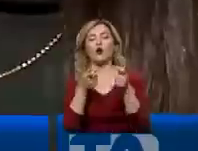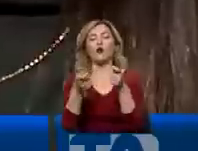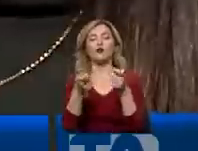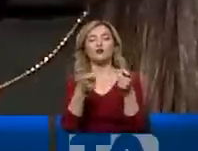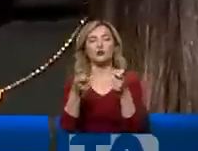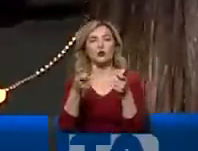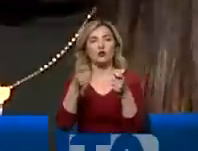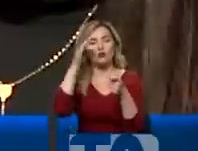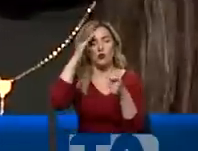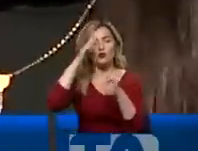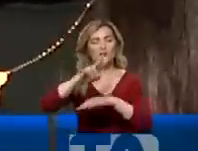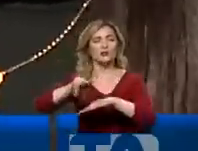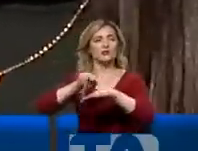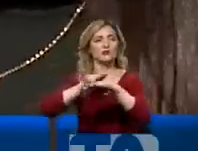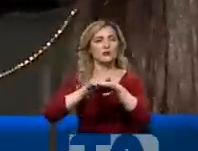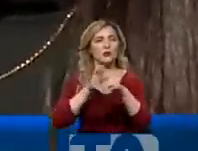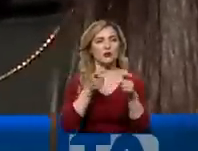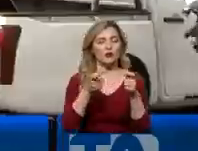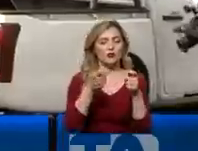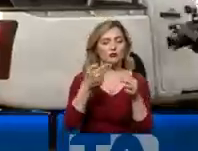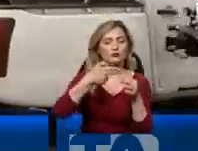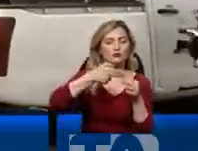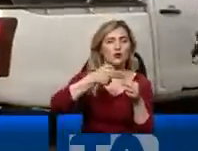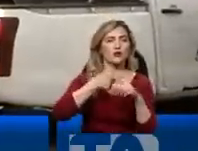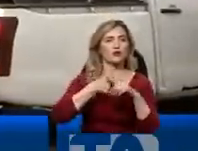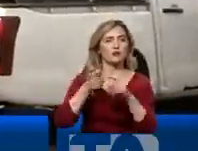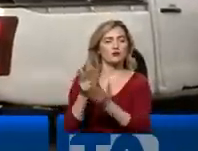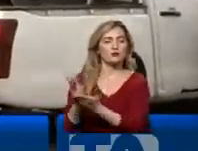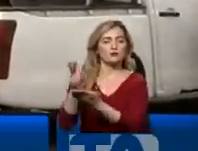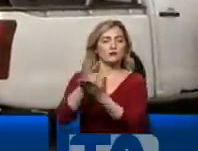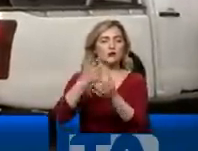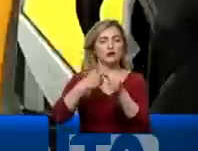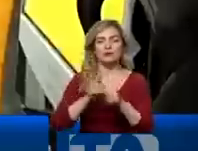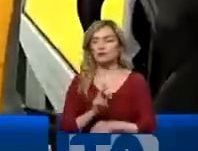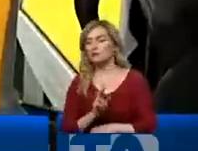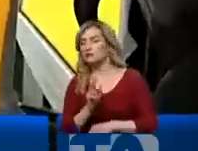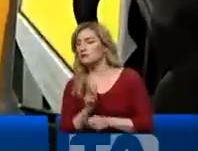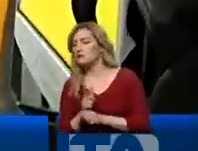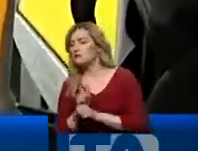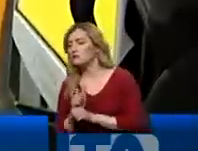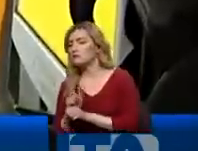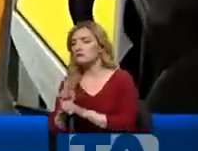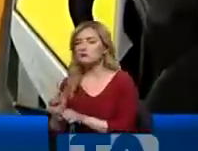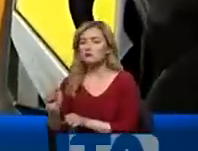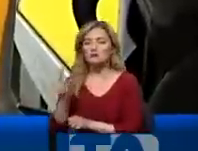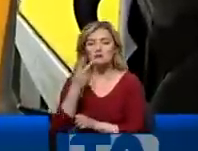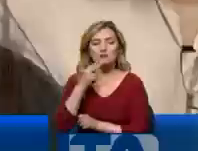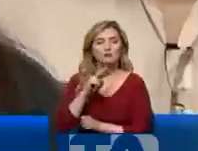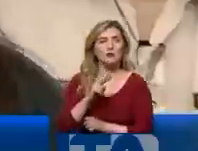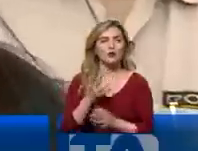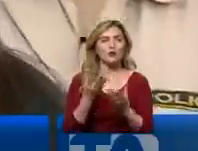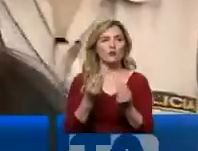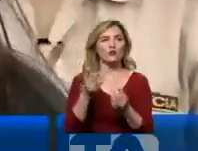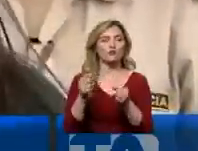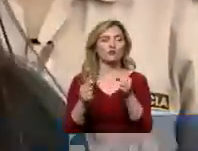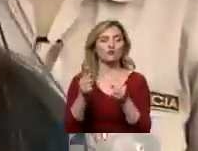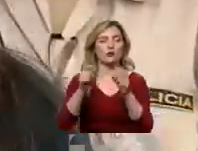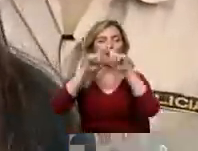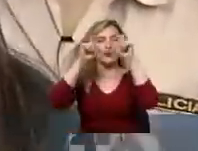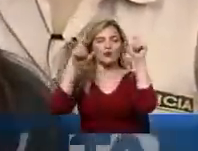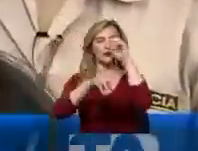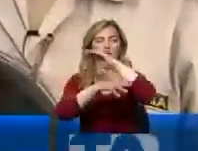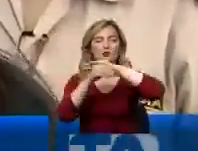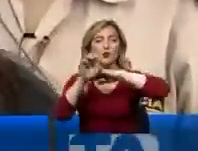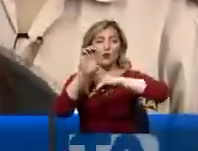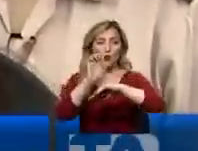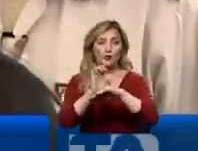Policía Nacional realizaron un recorrido por varias gasolineras de la capital. La alta demanda fue notoria. Por ejemplo, en Petroecuador, en la